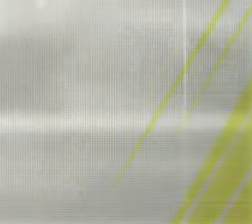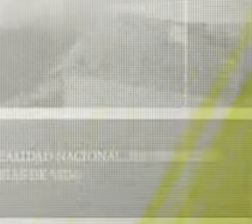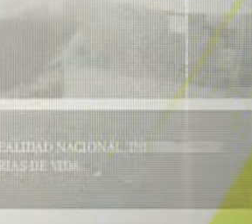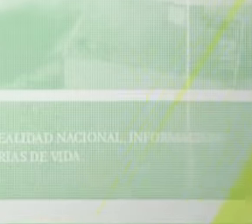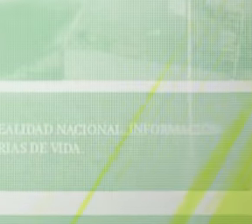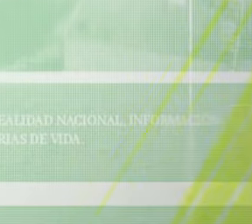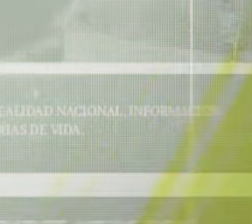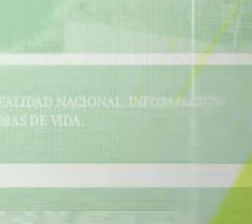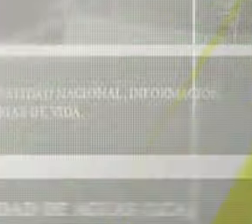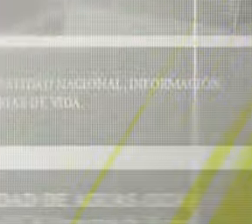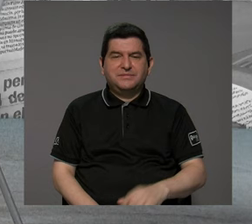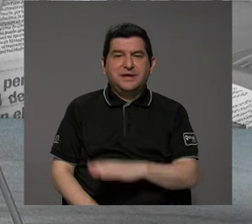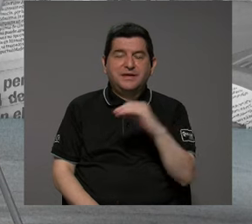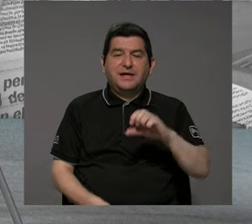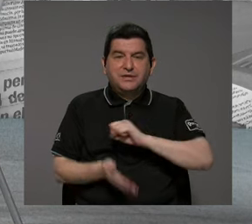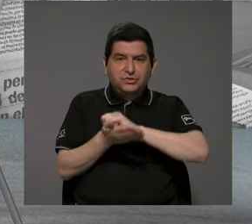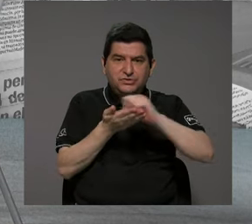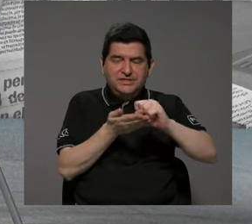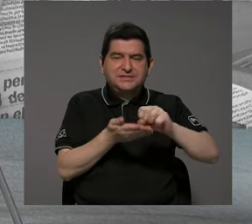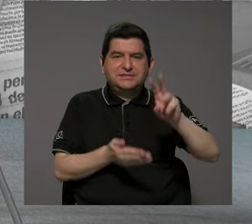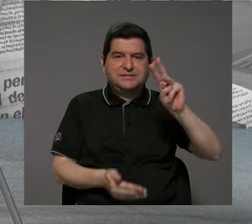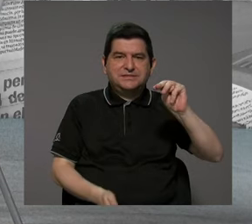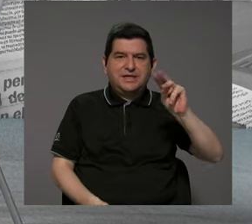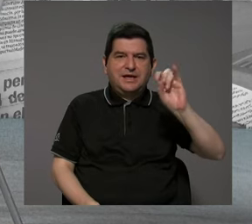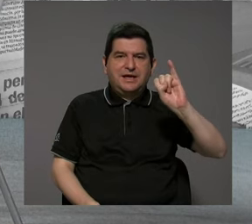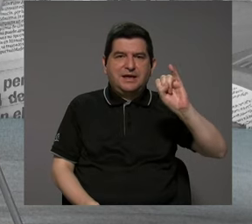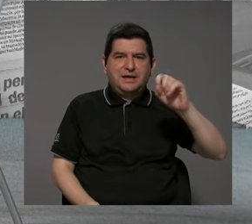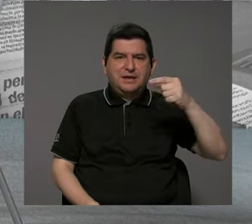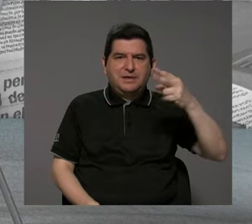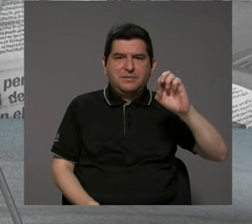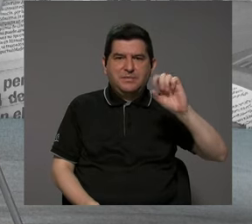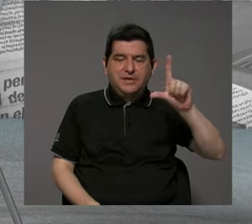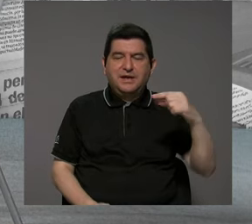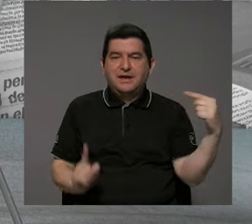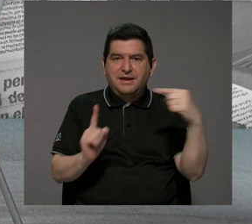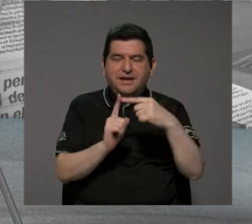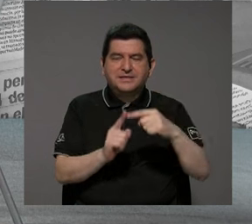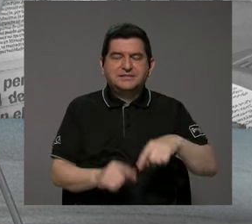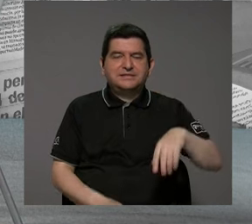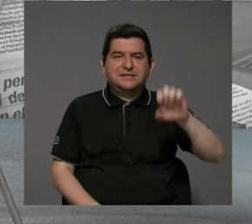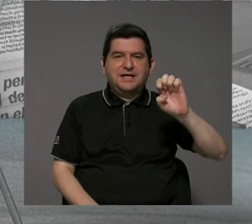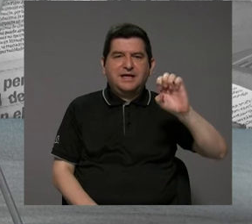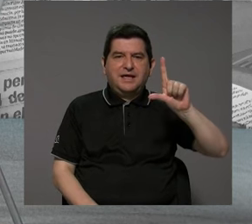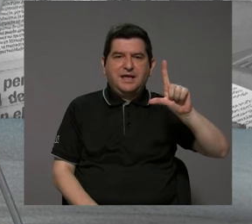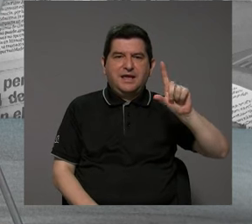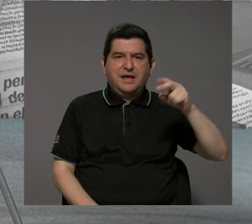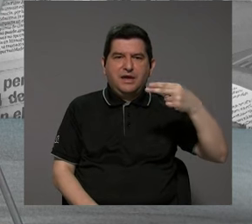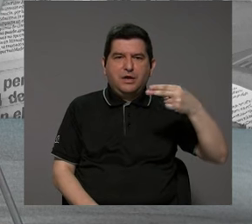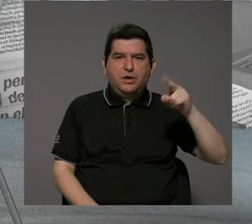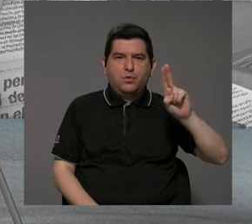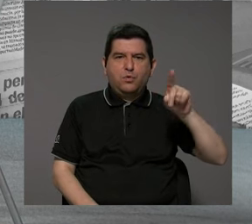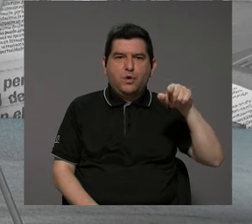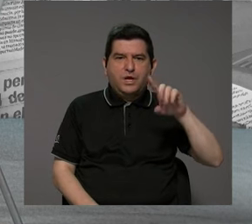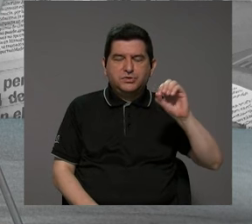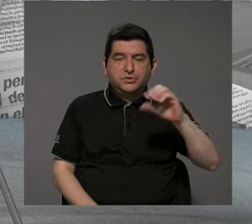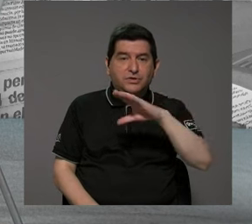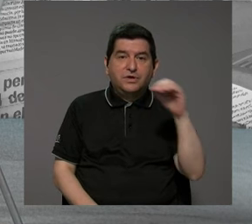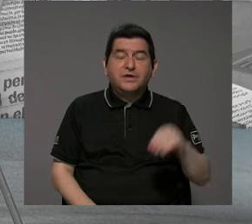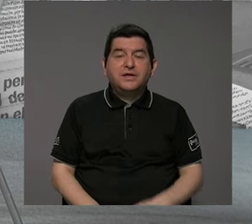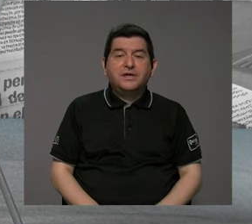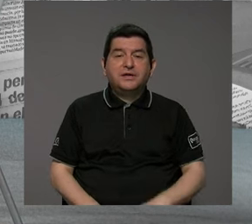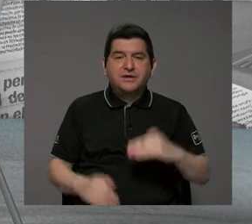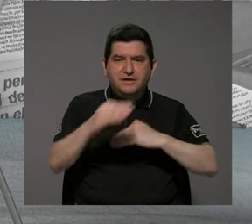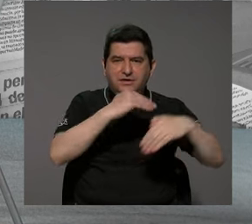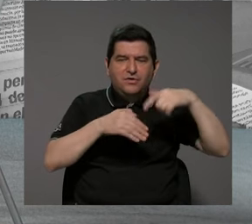desamparados y por San Miguel hacia el guaso y lo otro que hicimos con la facultad de derecho fue un estudio preliminar del